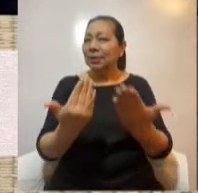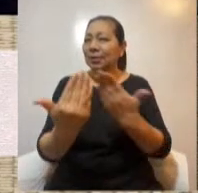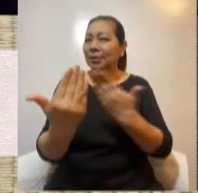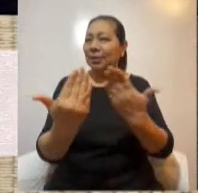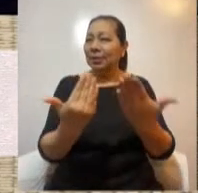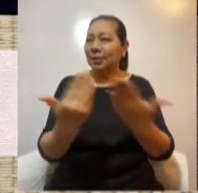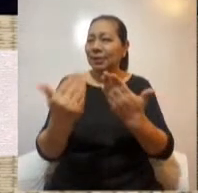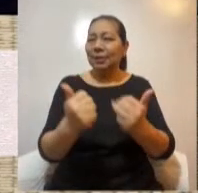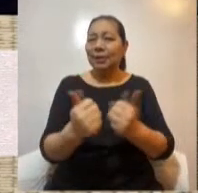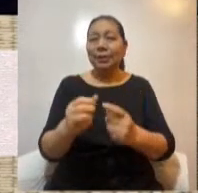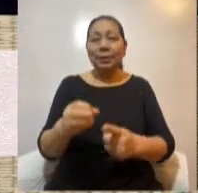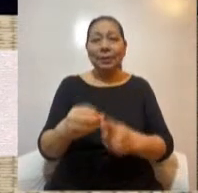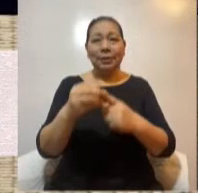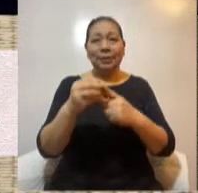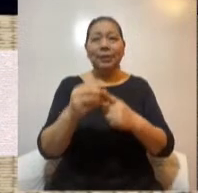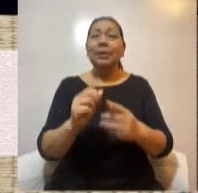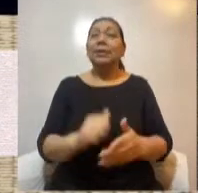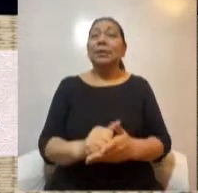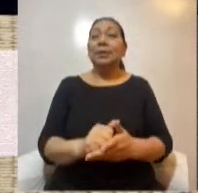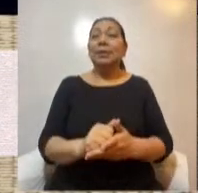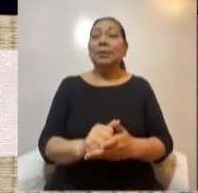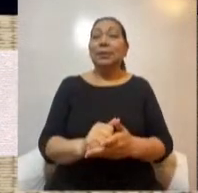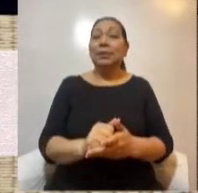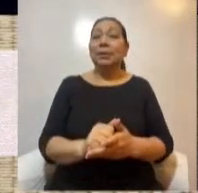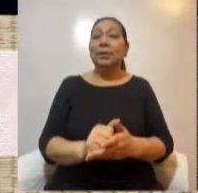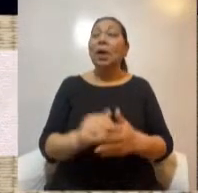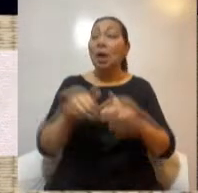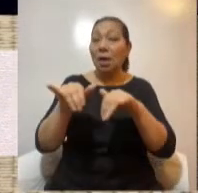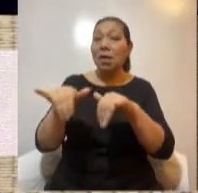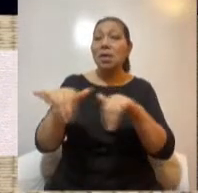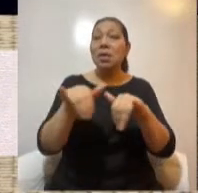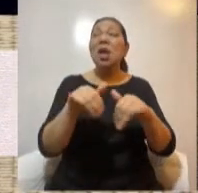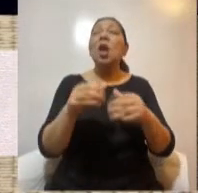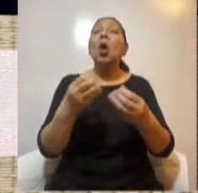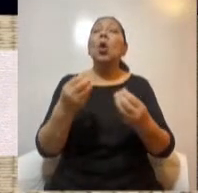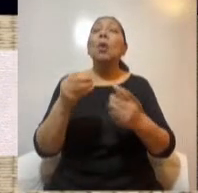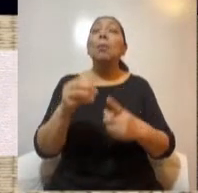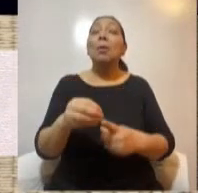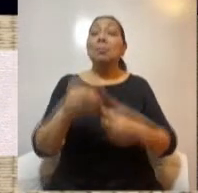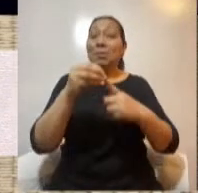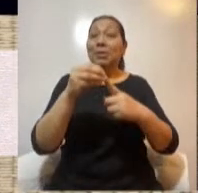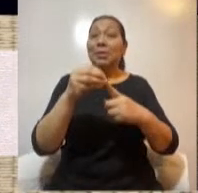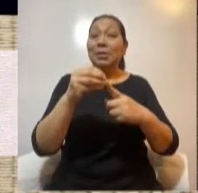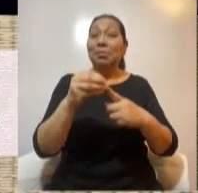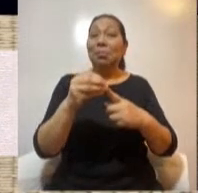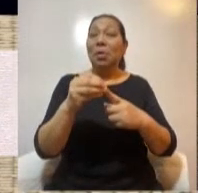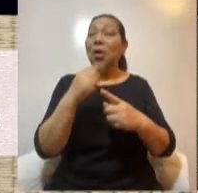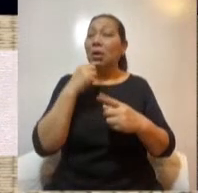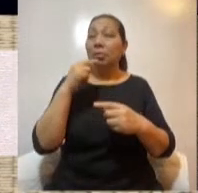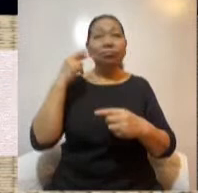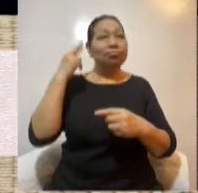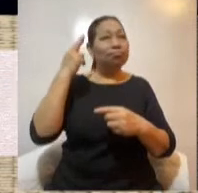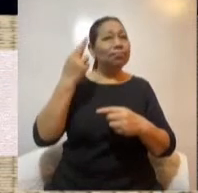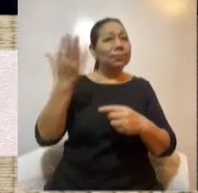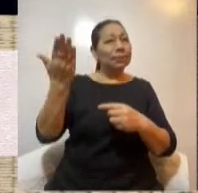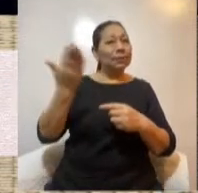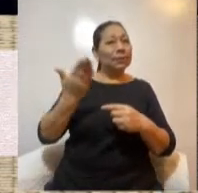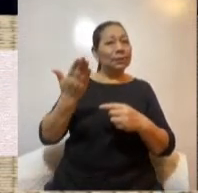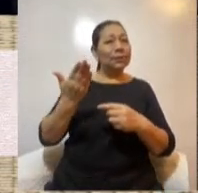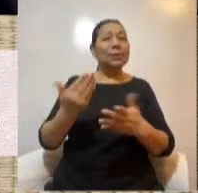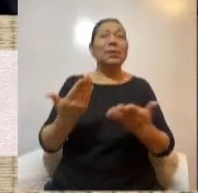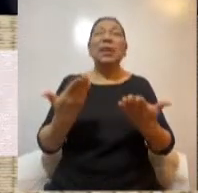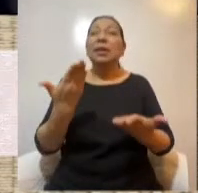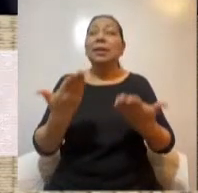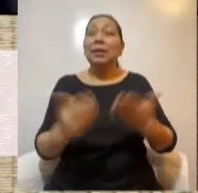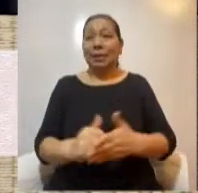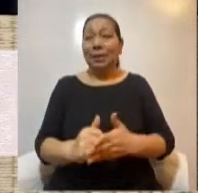En relación al principio, a la igualdad como principio, nos hace referencia o